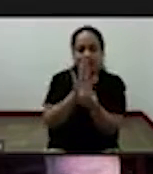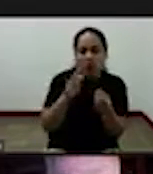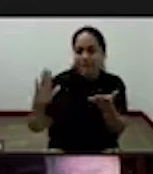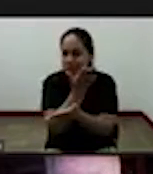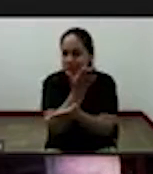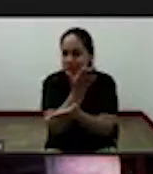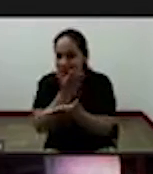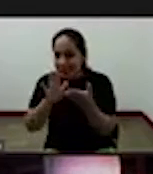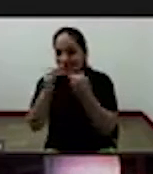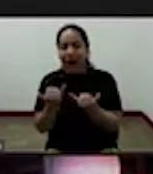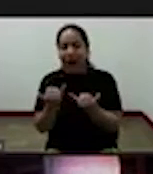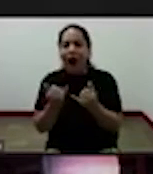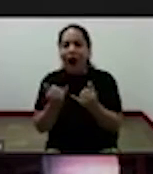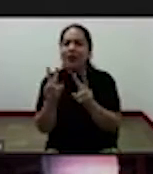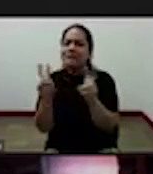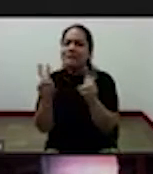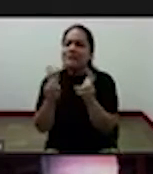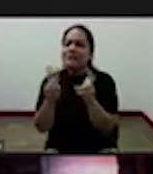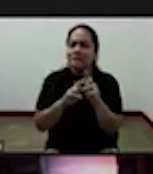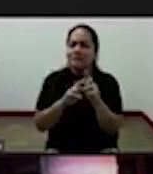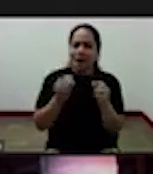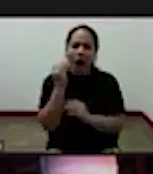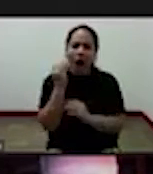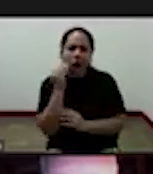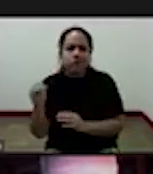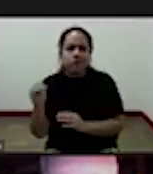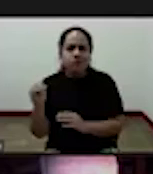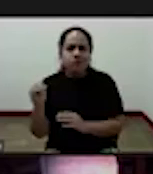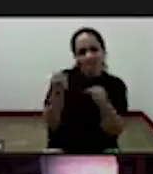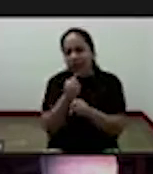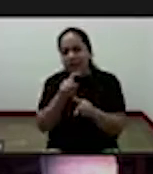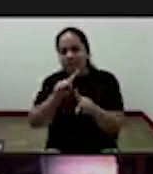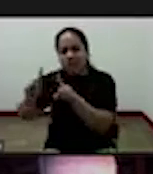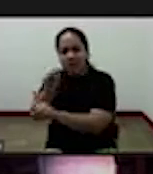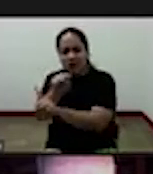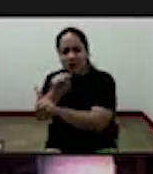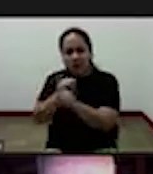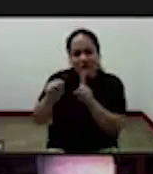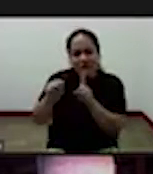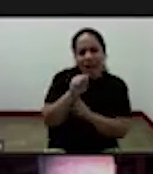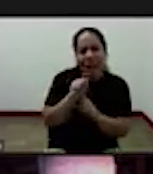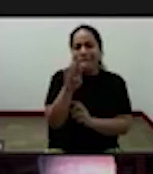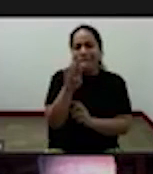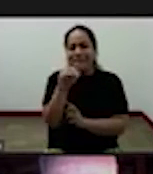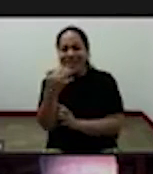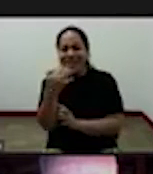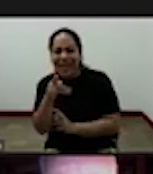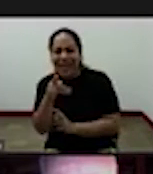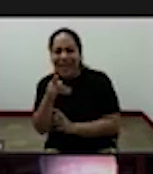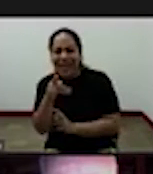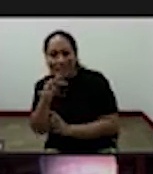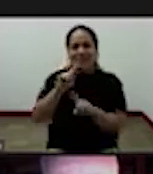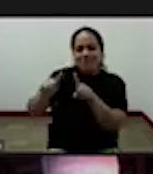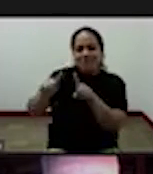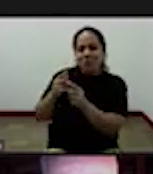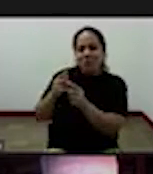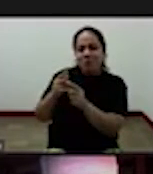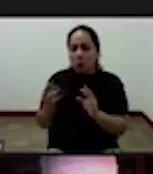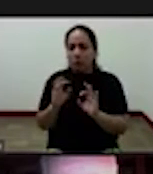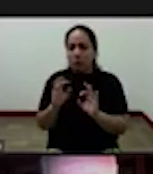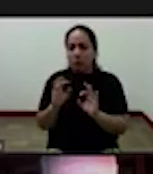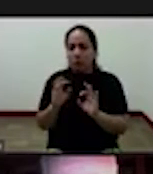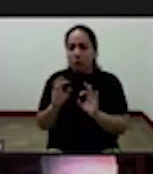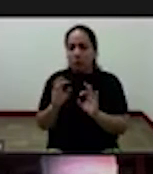un dodecafonismo y de un serialismo y de un Ligeti ampliamente, sin ningún problema. Trabajas hace